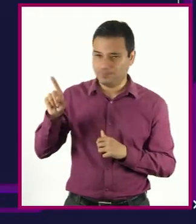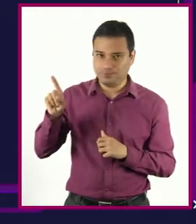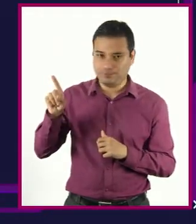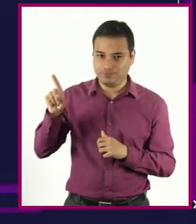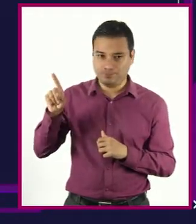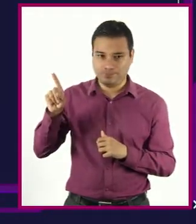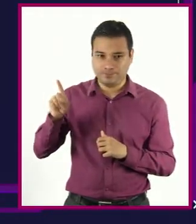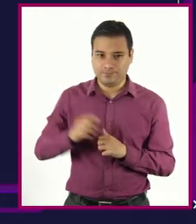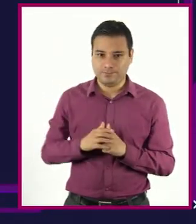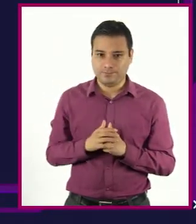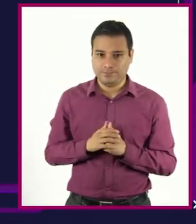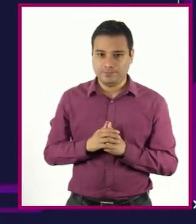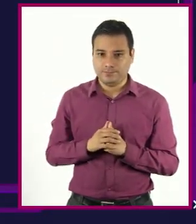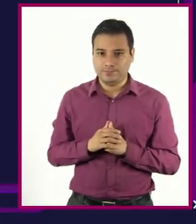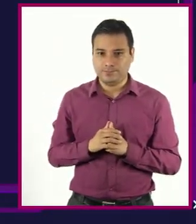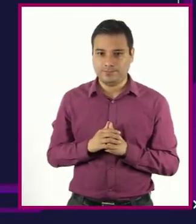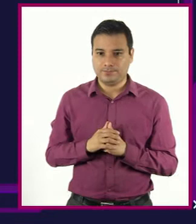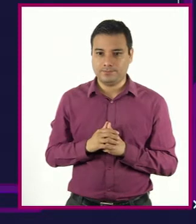0.001455852 y